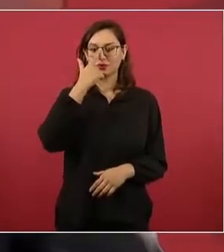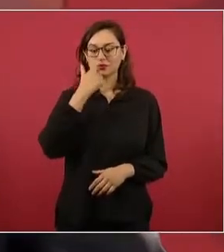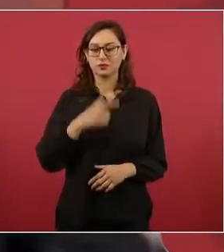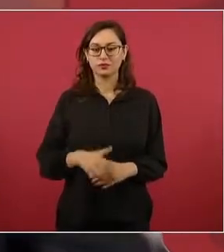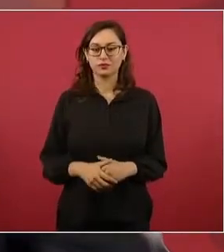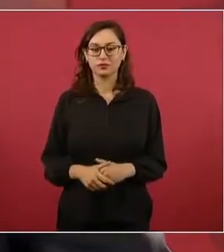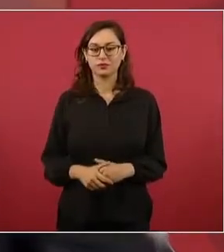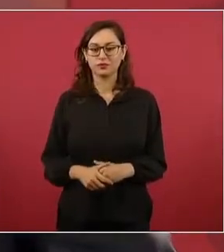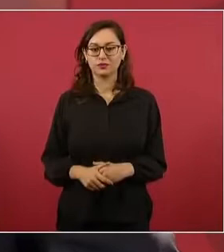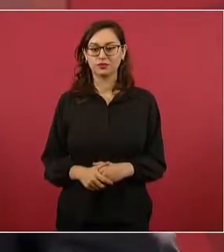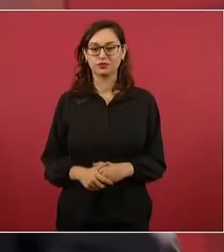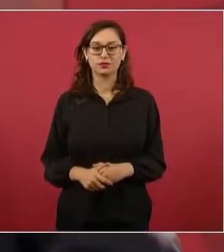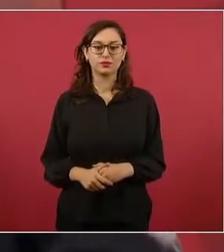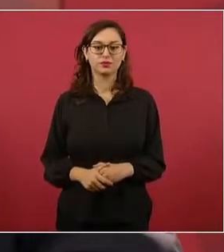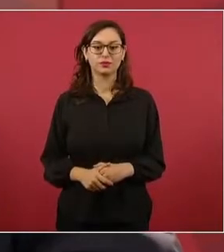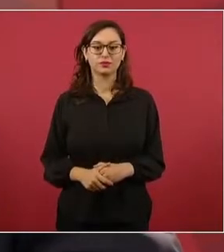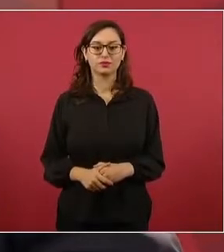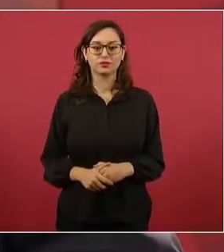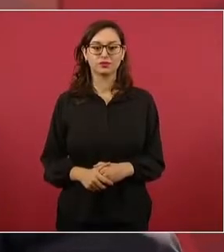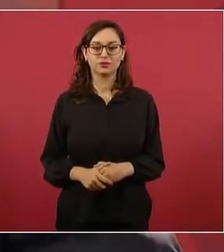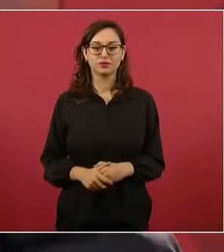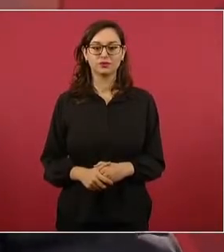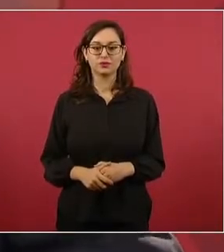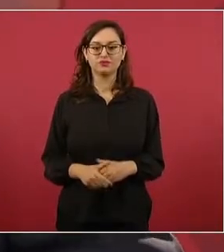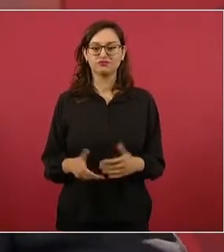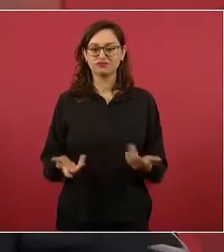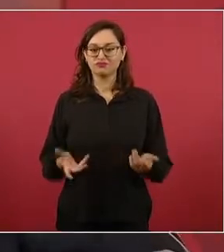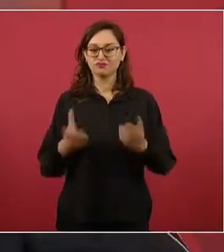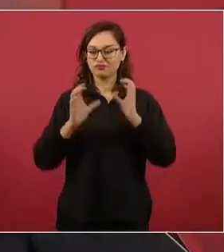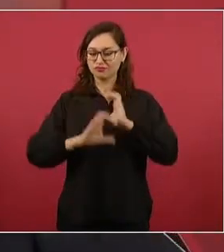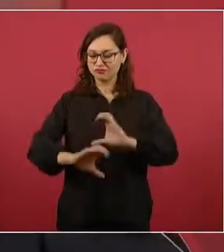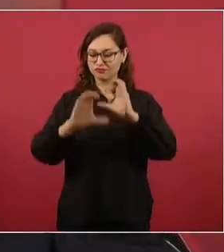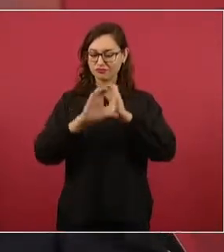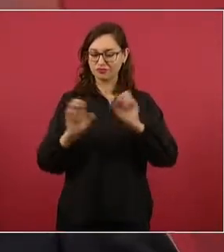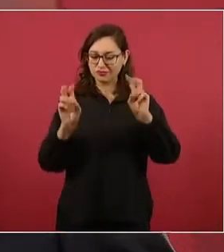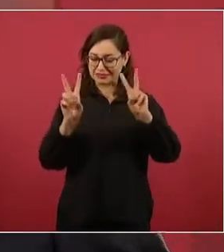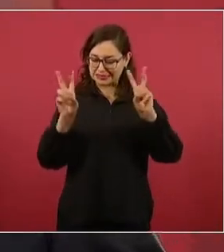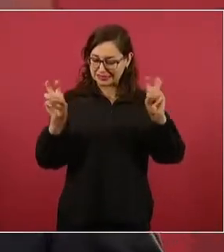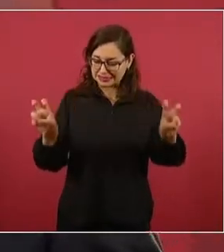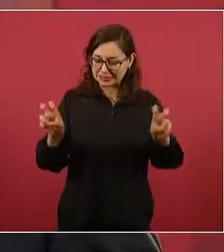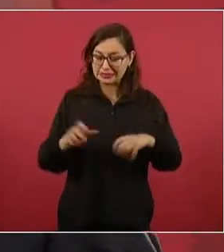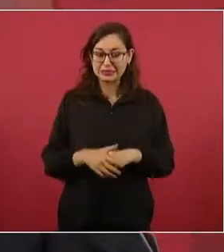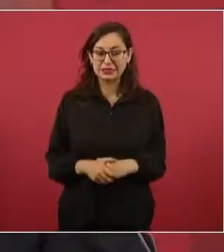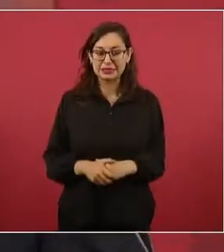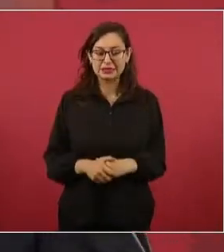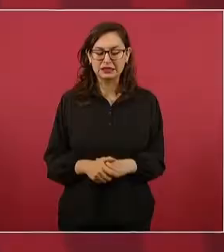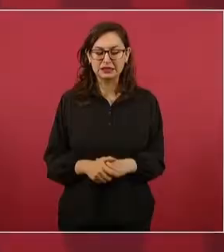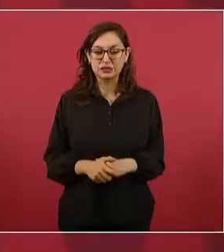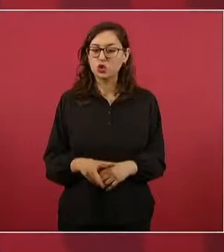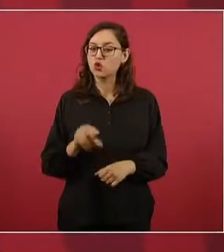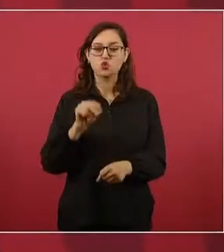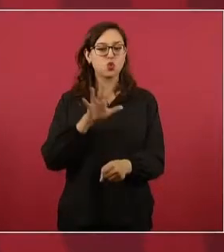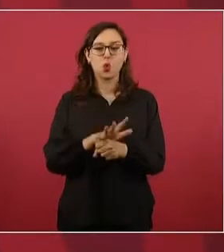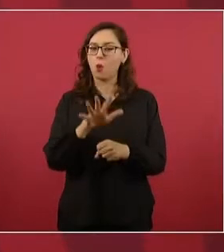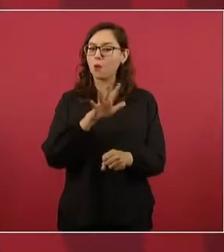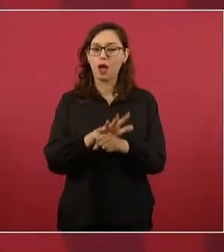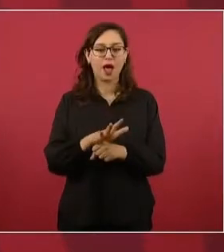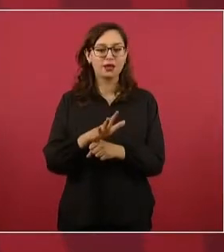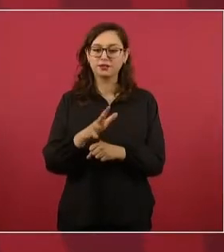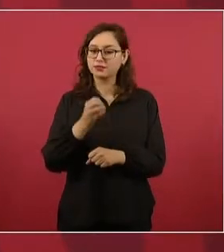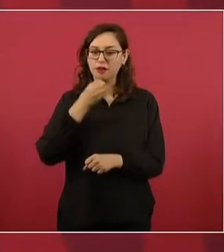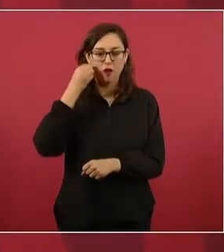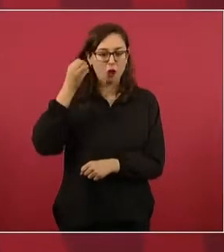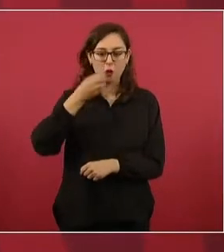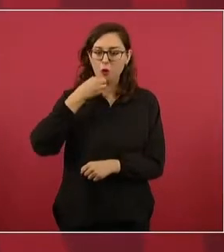que se decía, dice así más o menos: no basta rezar, no basta